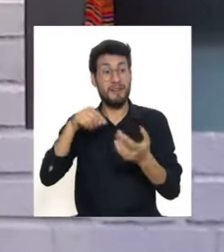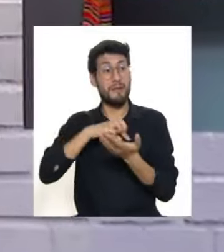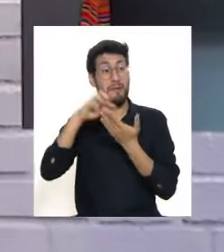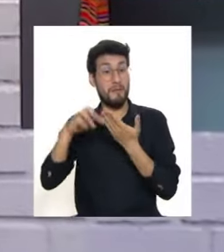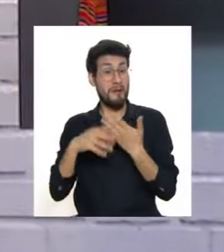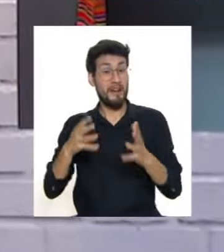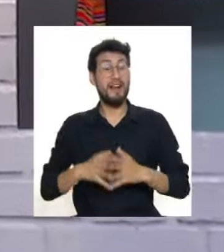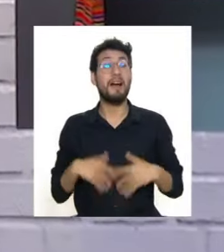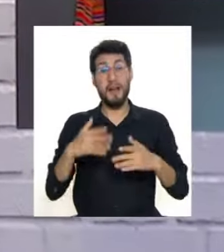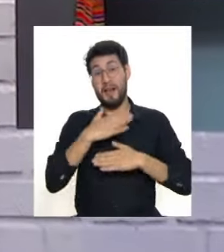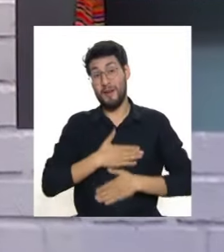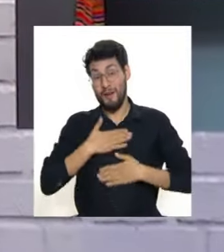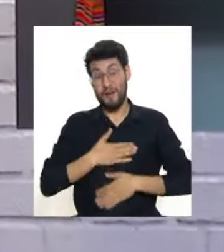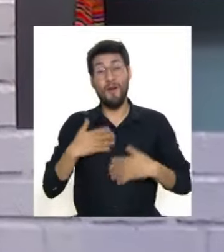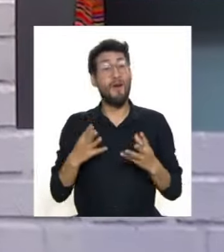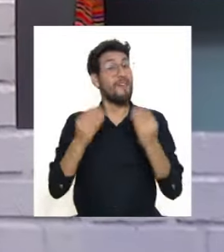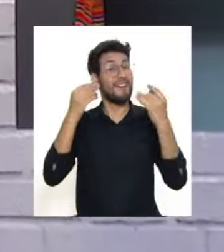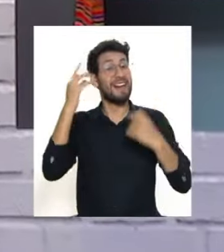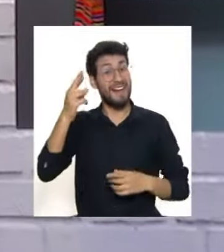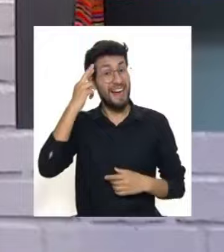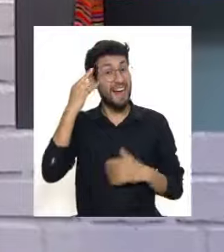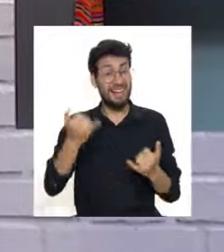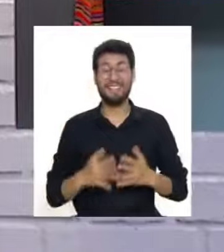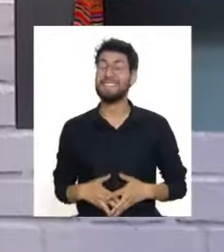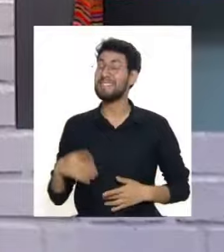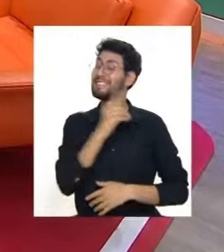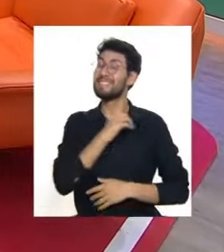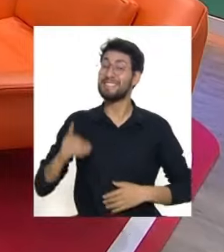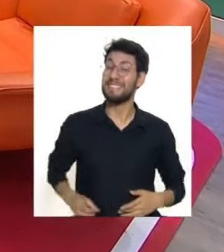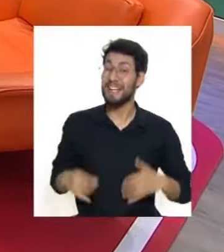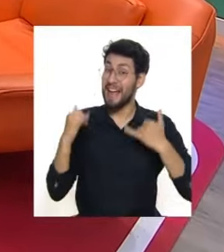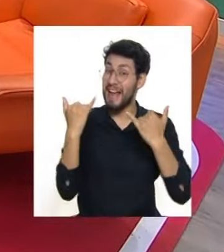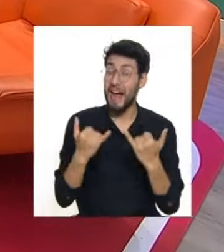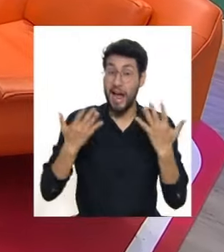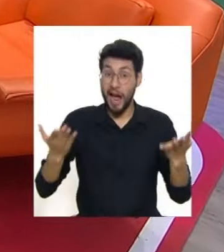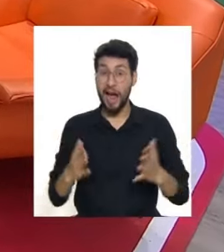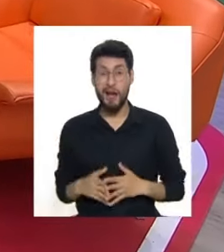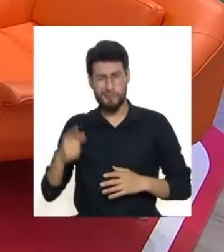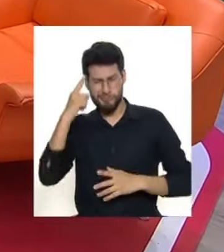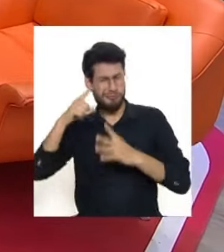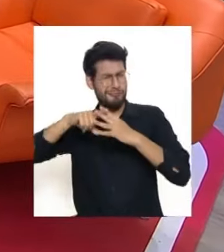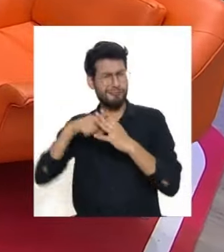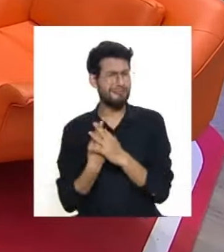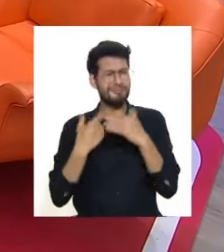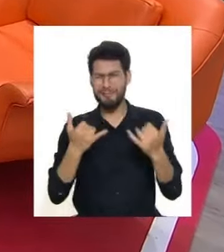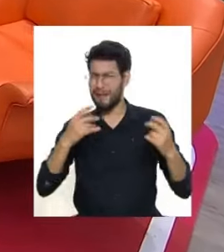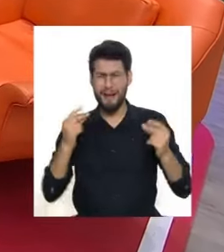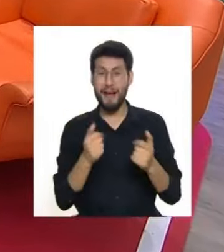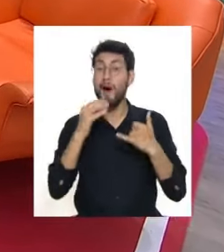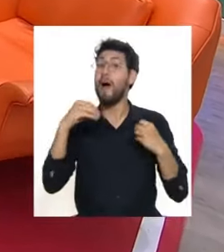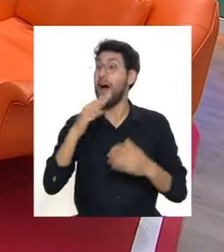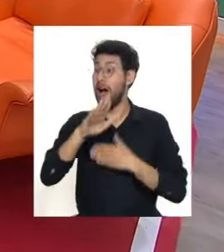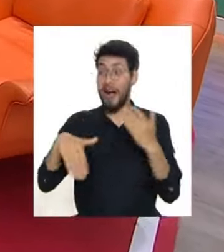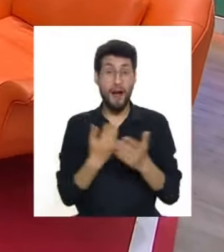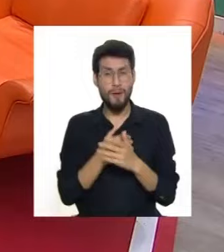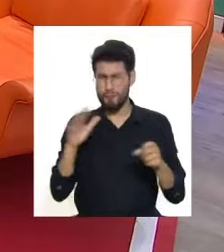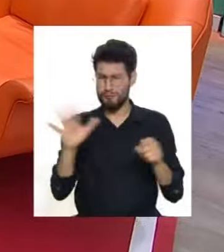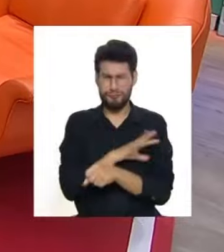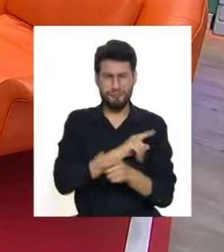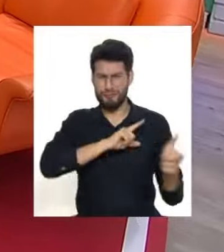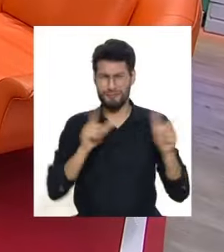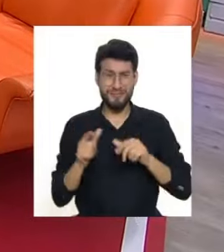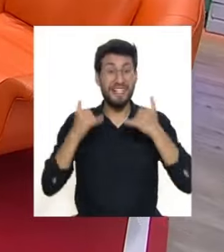además. Vas a disfrutar muchísimo. Por eso, señor director, ¿qué le parece si arrancamos de una vez? Porque ya estamos todos conectados.